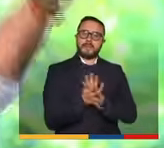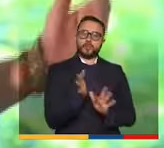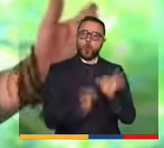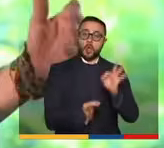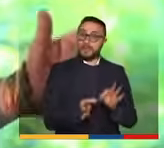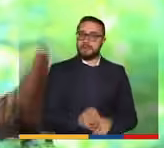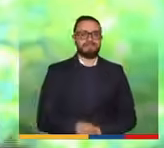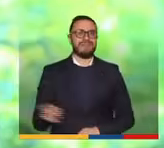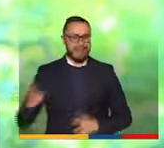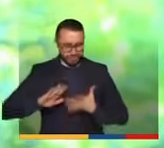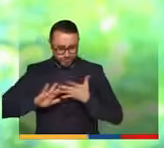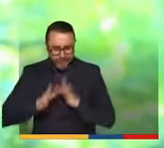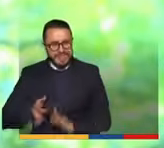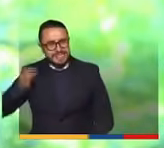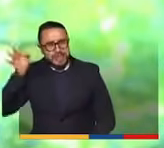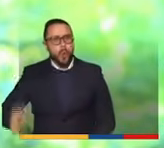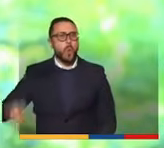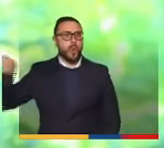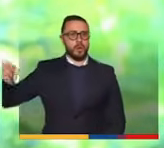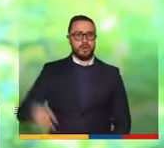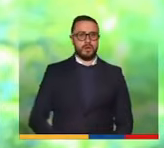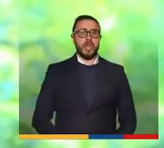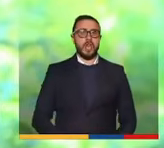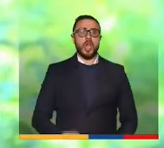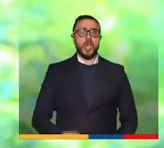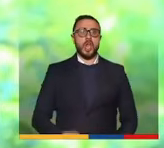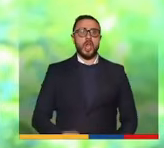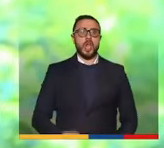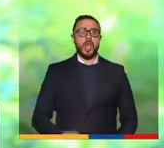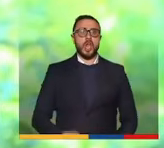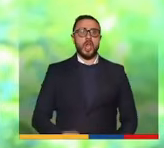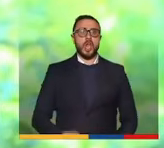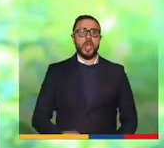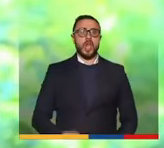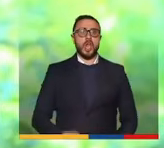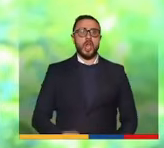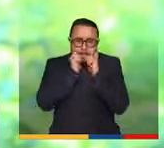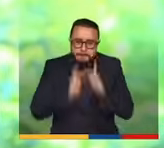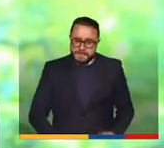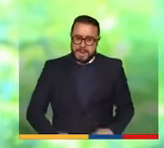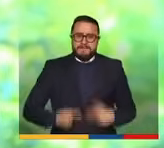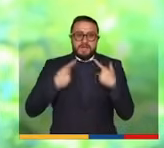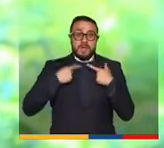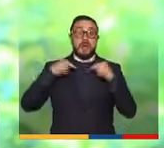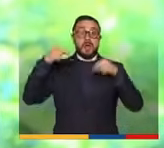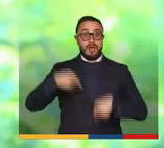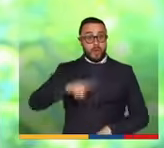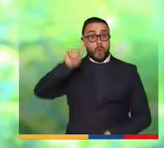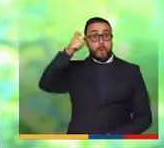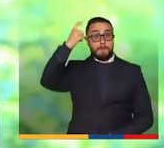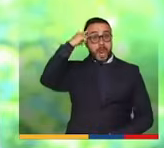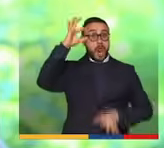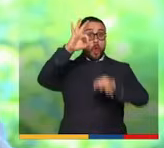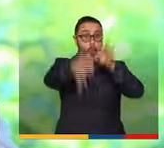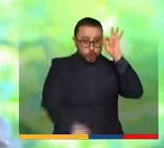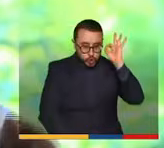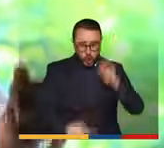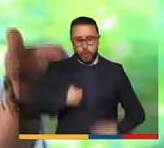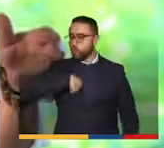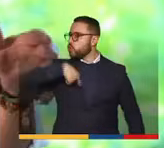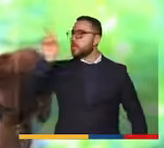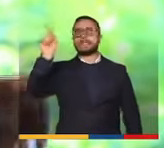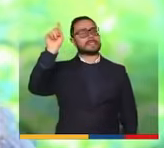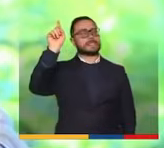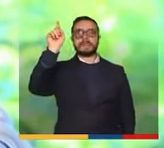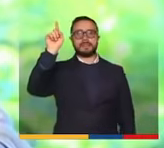lo peor que puede haber en la existencia humana. Este gobierno no puede ser injusto. Nadie